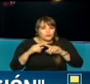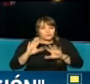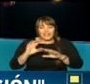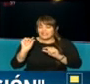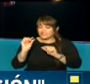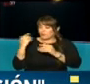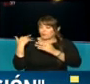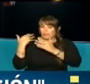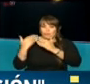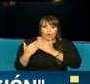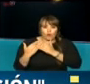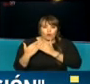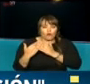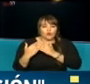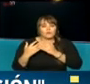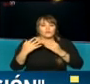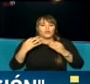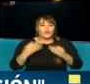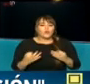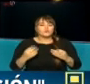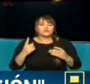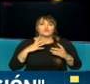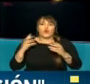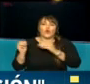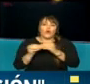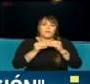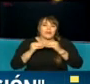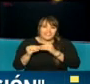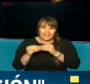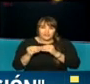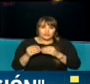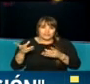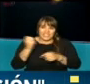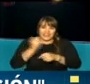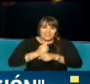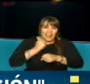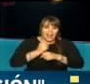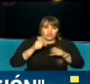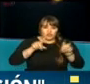lo di con un grupo de compañeros que están trabajando en el tema.